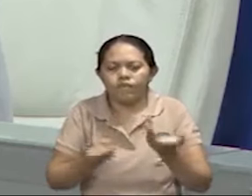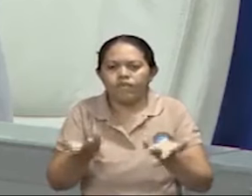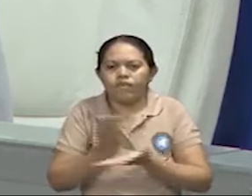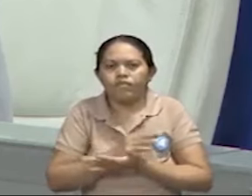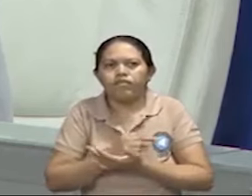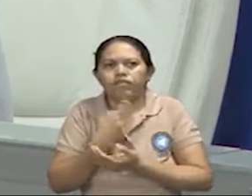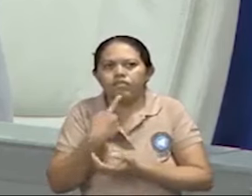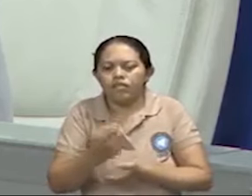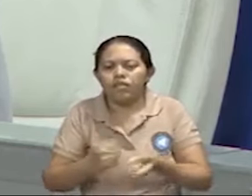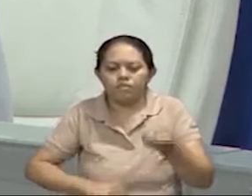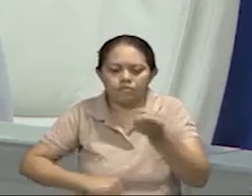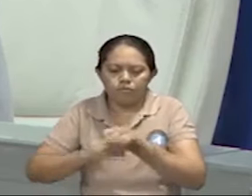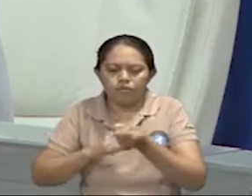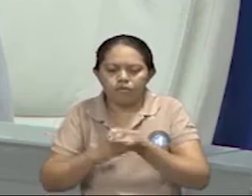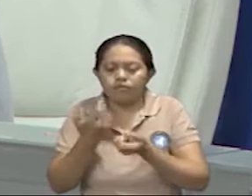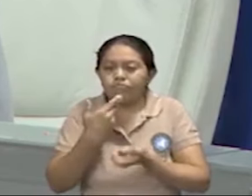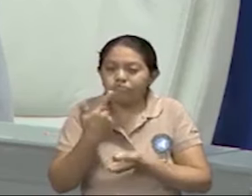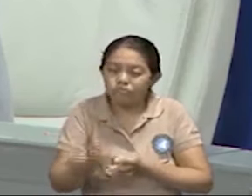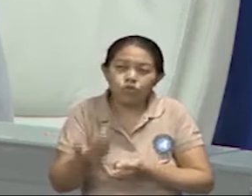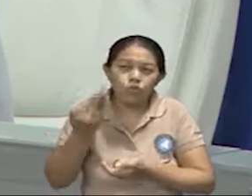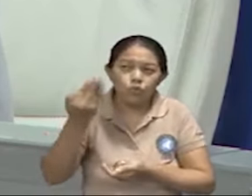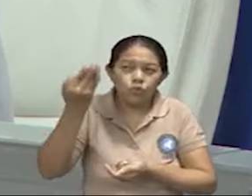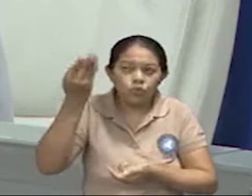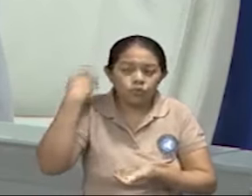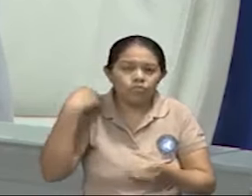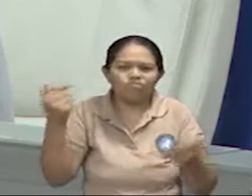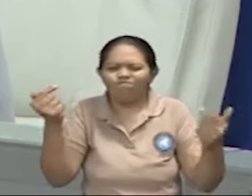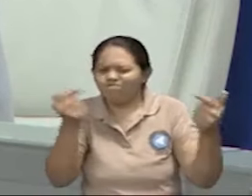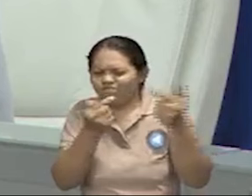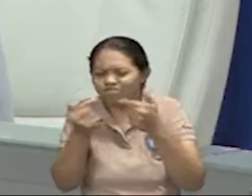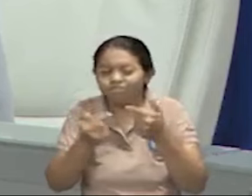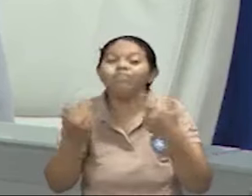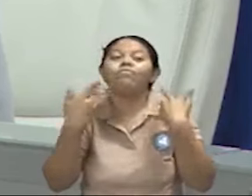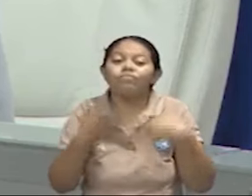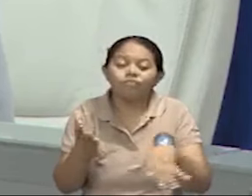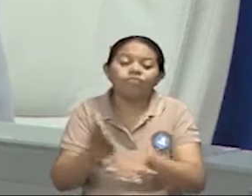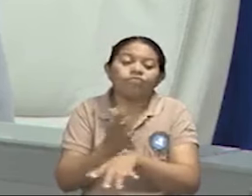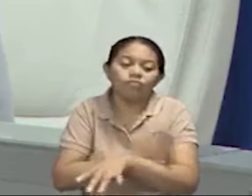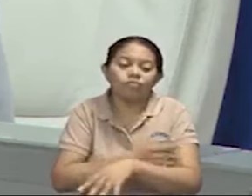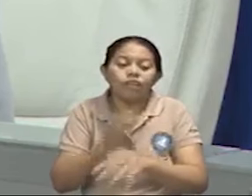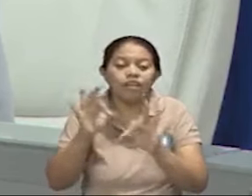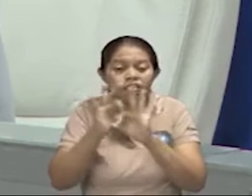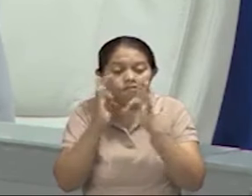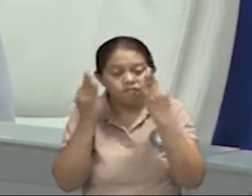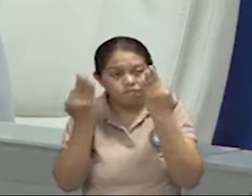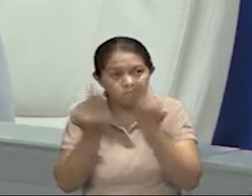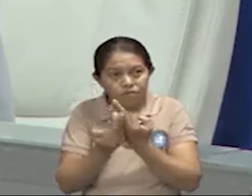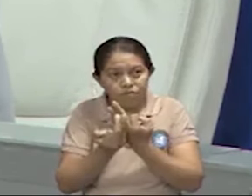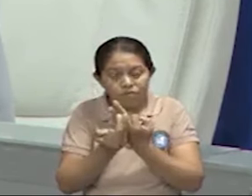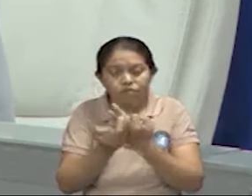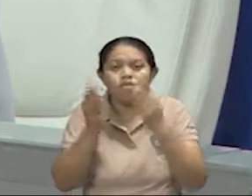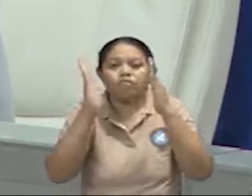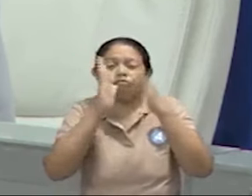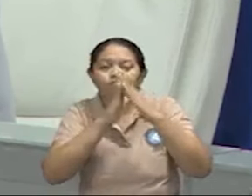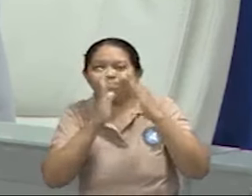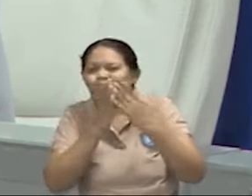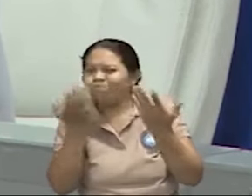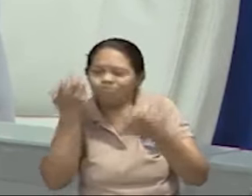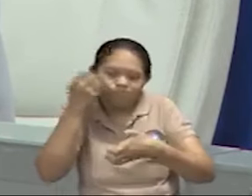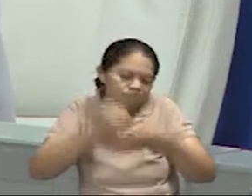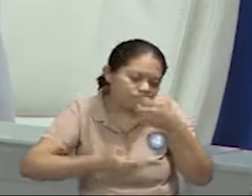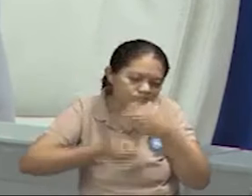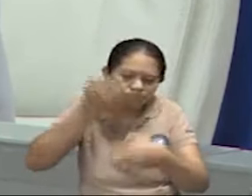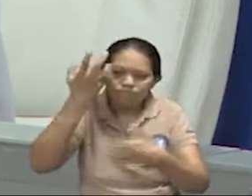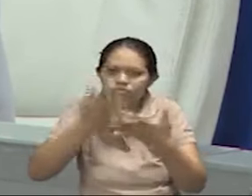pueblo palestino quienes han sido víctimas históricas de agresiones que deterioran las familias la infraestructura